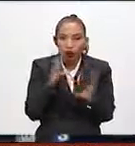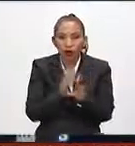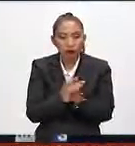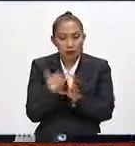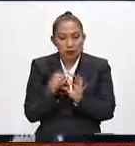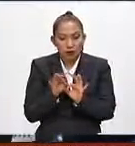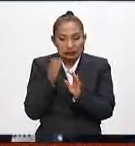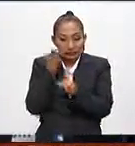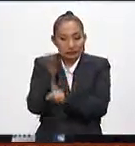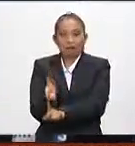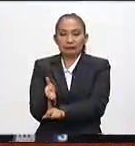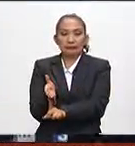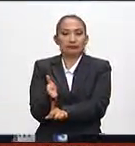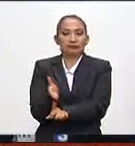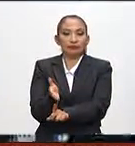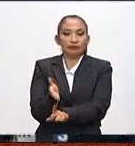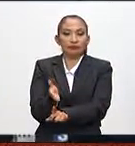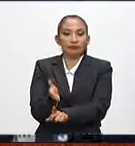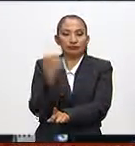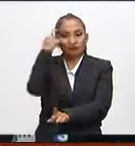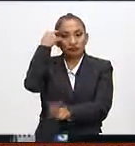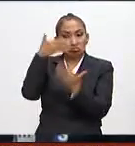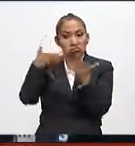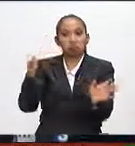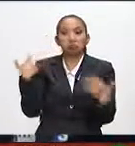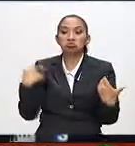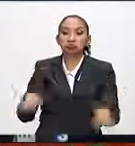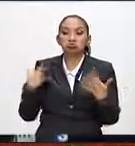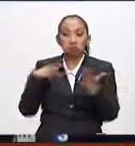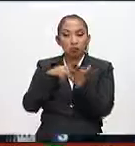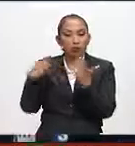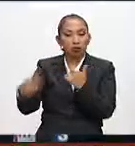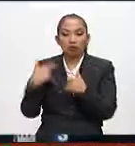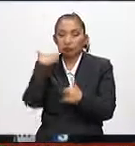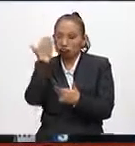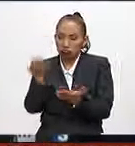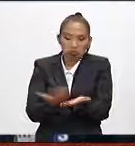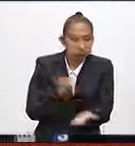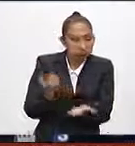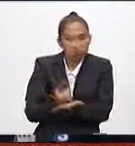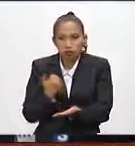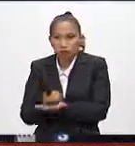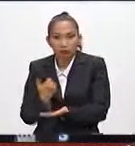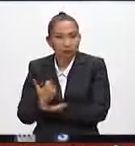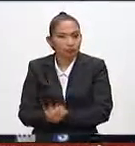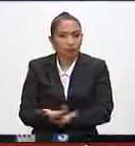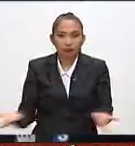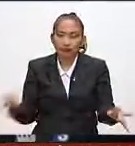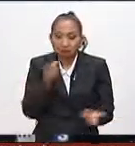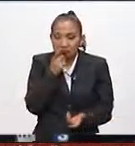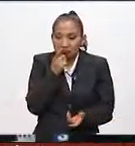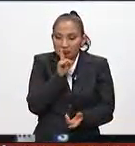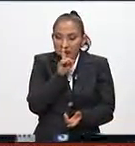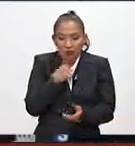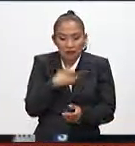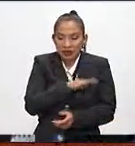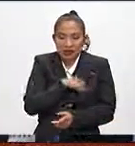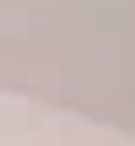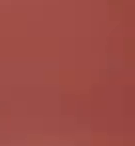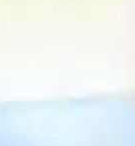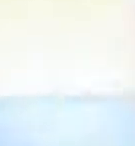principales fue eso, ¿no? La mentalidad que tienen, el proyecto que tienen y no hay más que decir, estoy muy feliz de estar